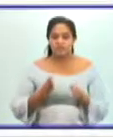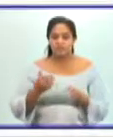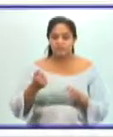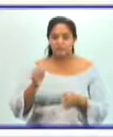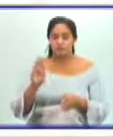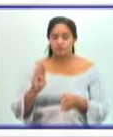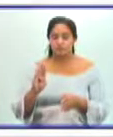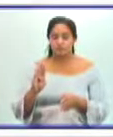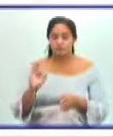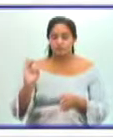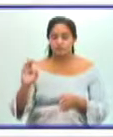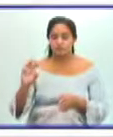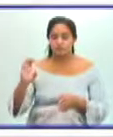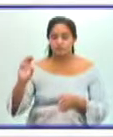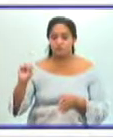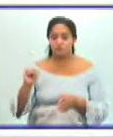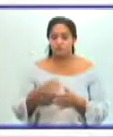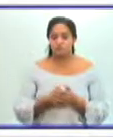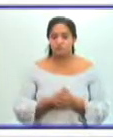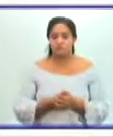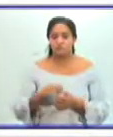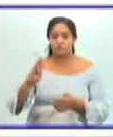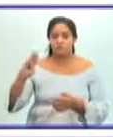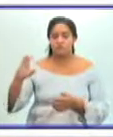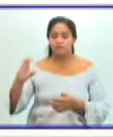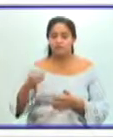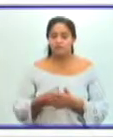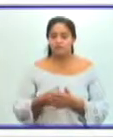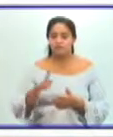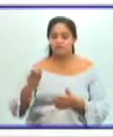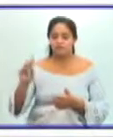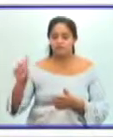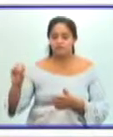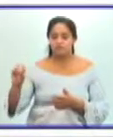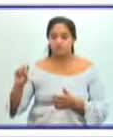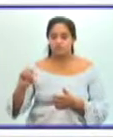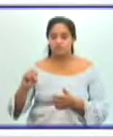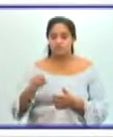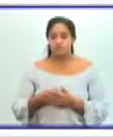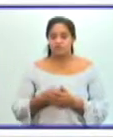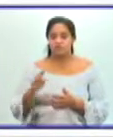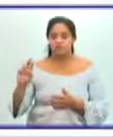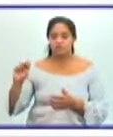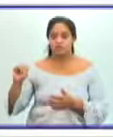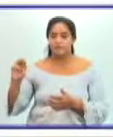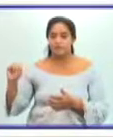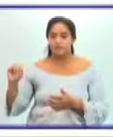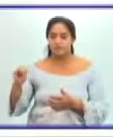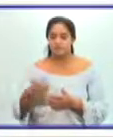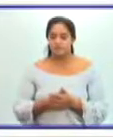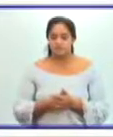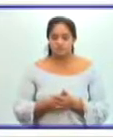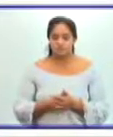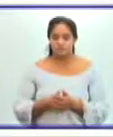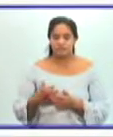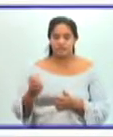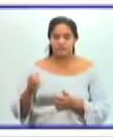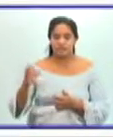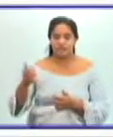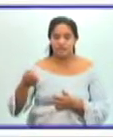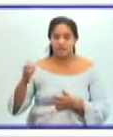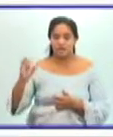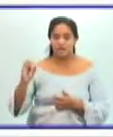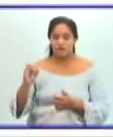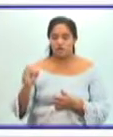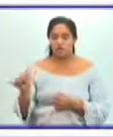centímetros, el segmento BC de 120 milímetros y AO' es igual a 10